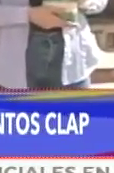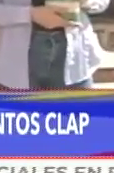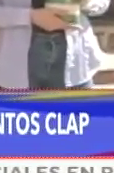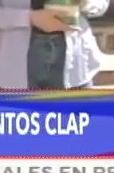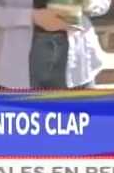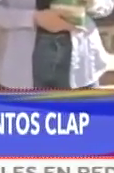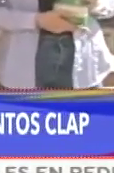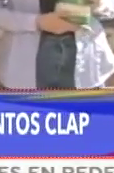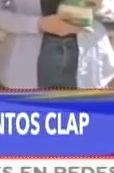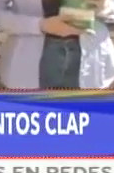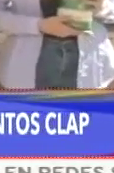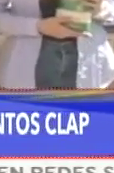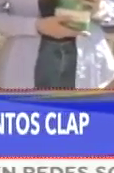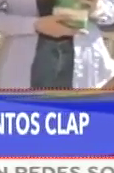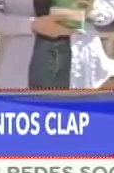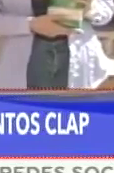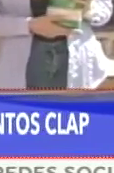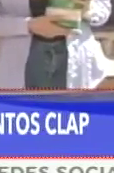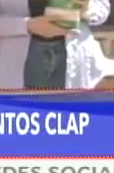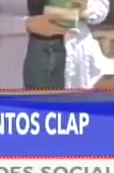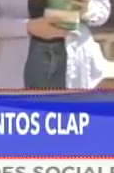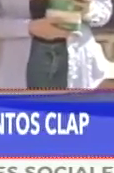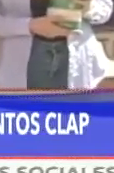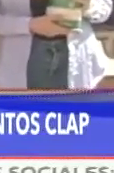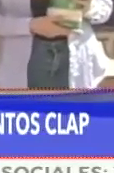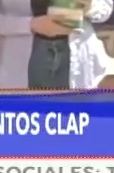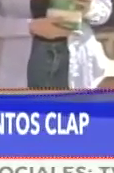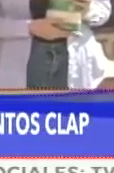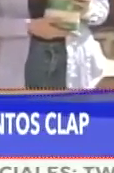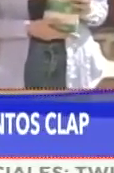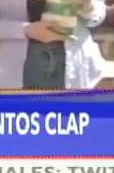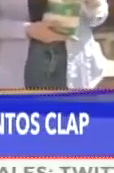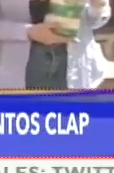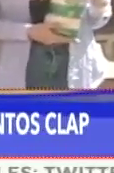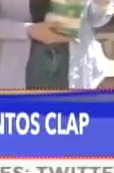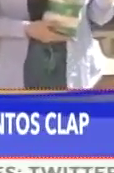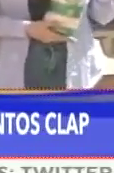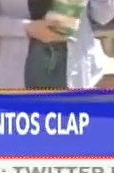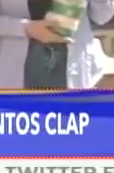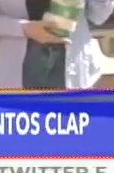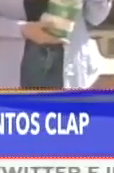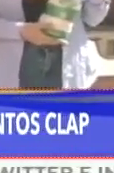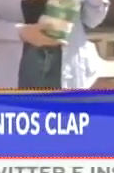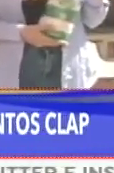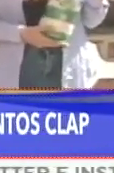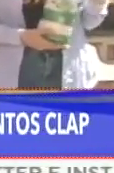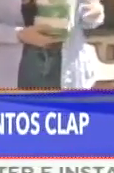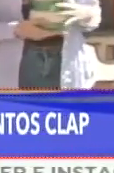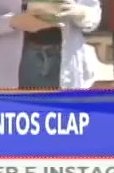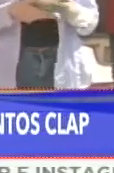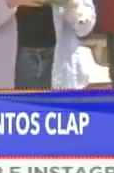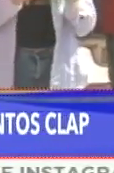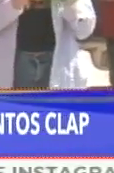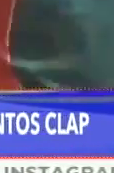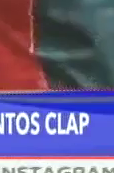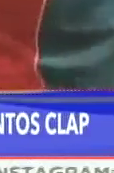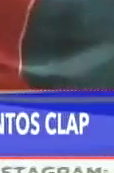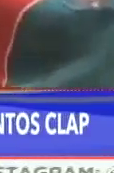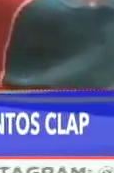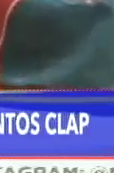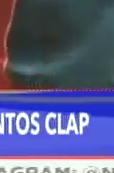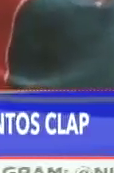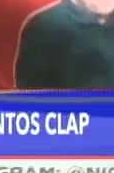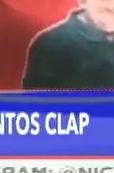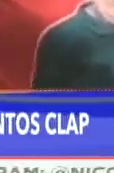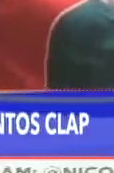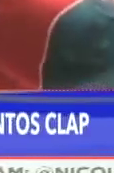despedimos con esta imagen maravillosa. Nos despedimos con la marca La Cojedeña como parte del impulso productivo. Nos despedimos con esta imagen